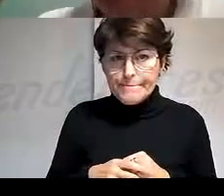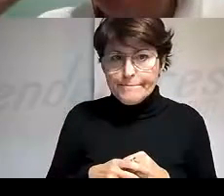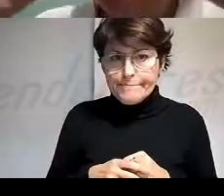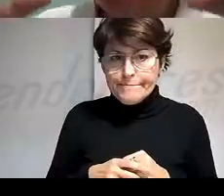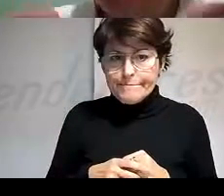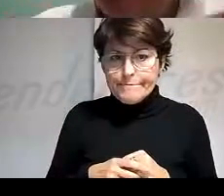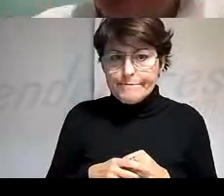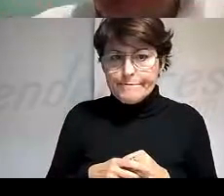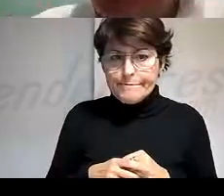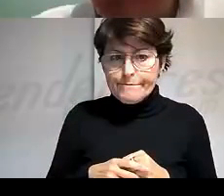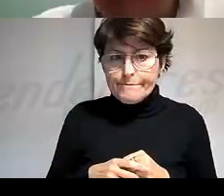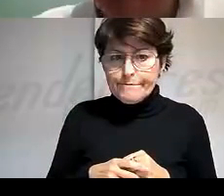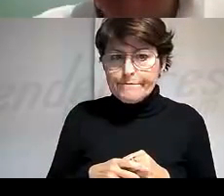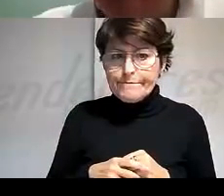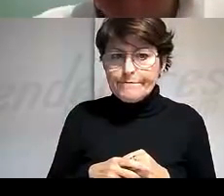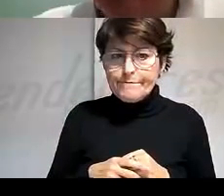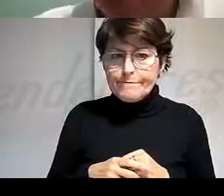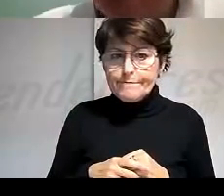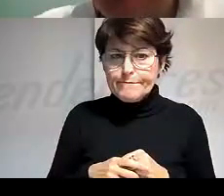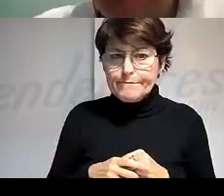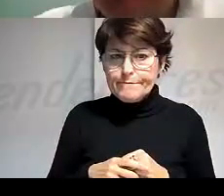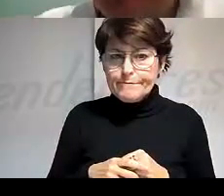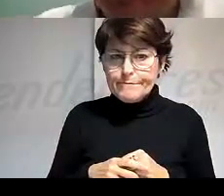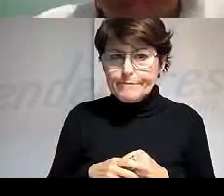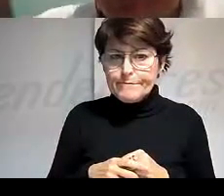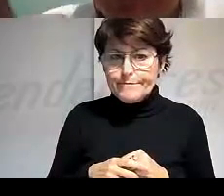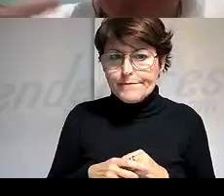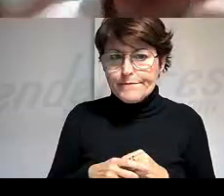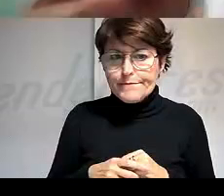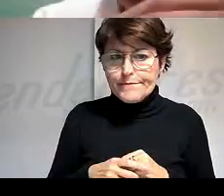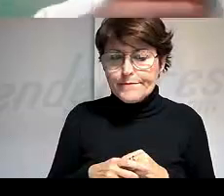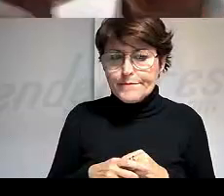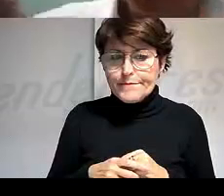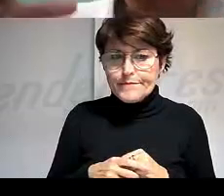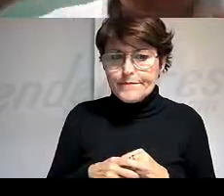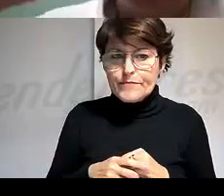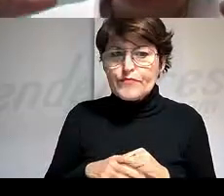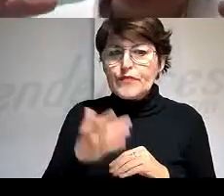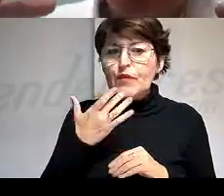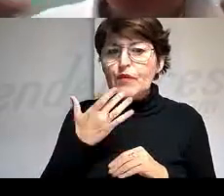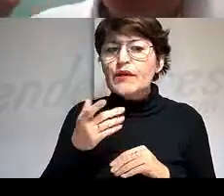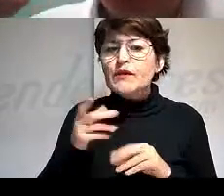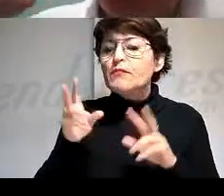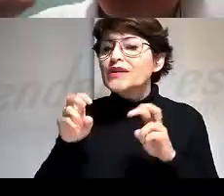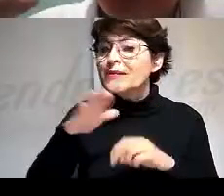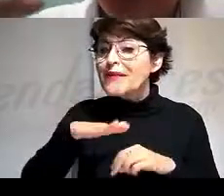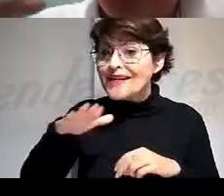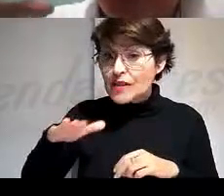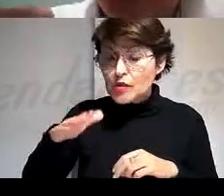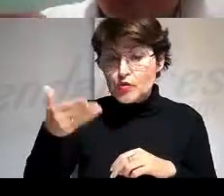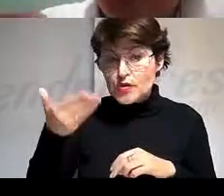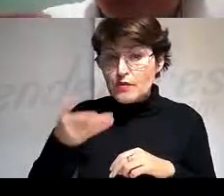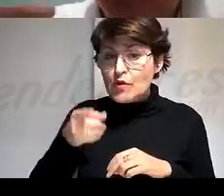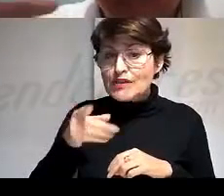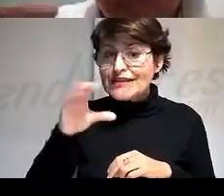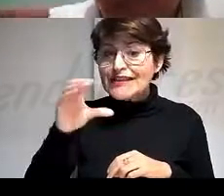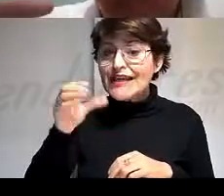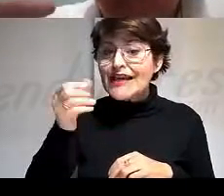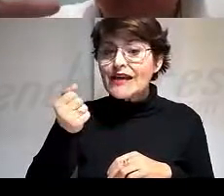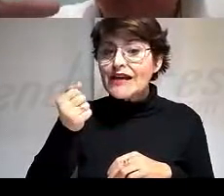evolucionando. Pero vamos a tener, en el caso de los niños, por ejemplo, ¿por qué es importante el calostro? Porque